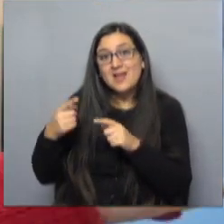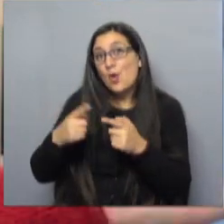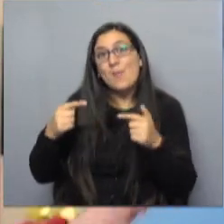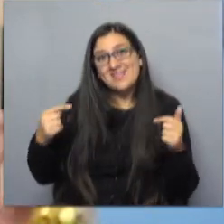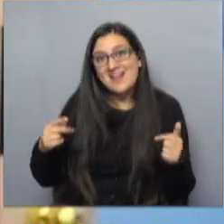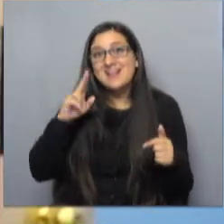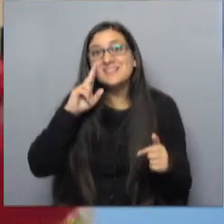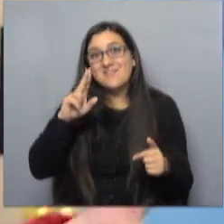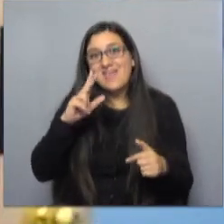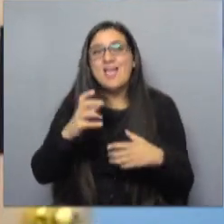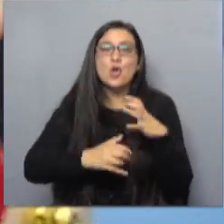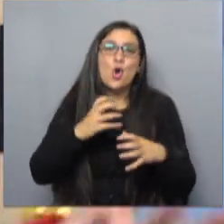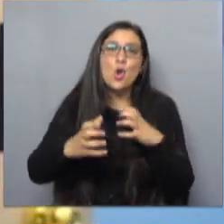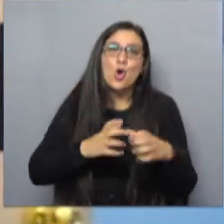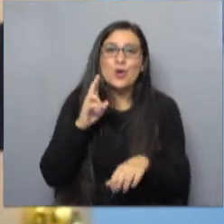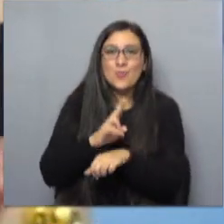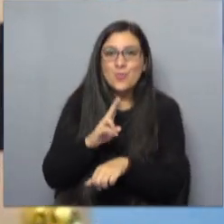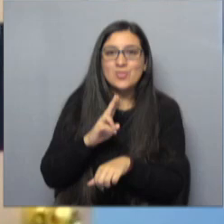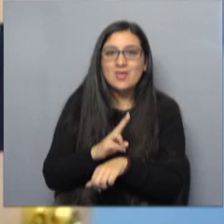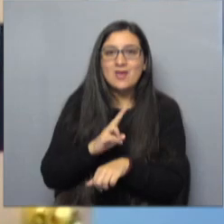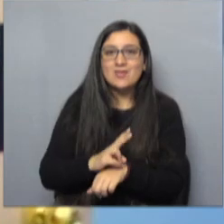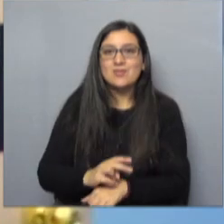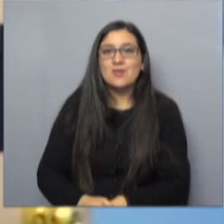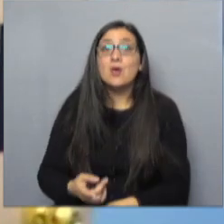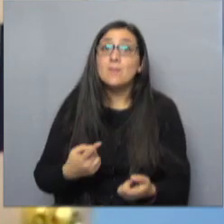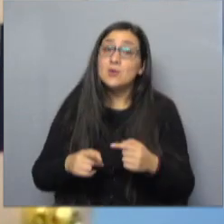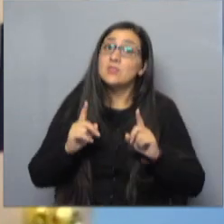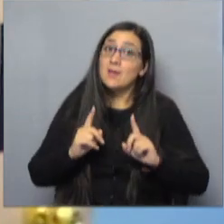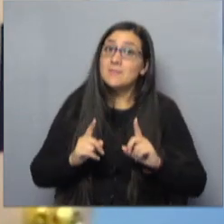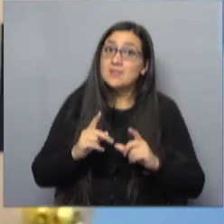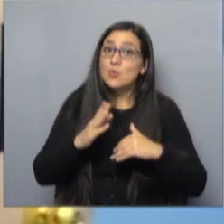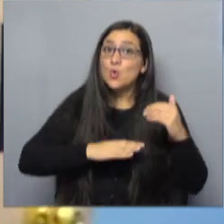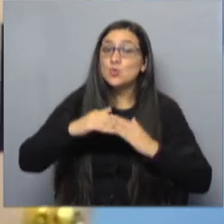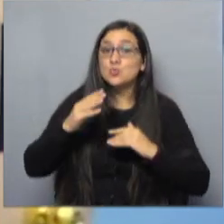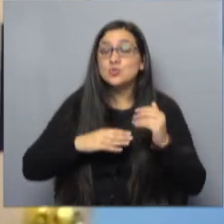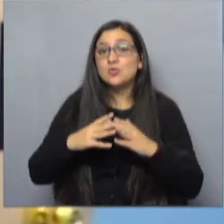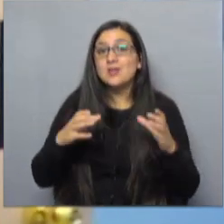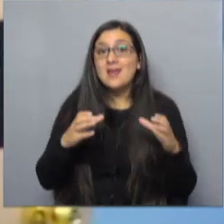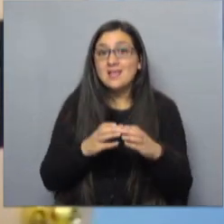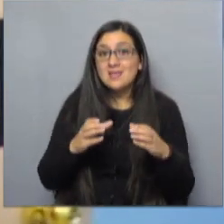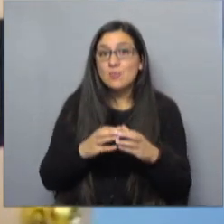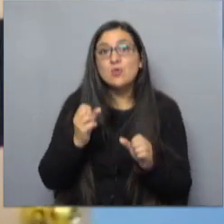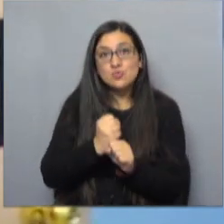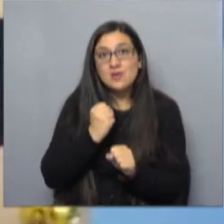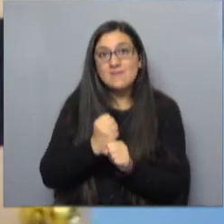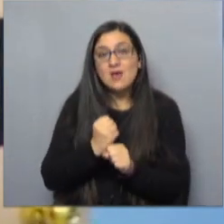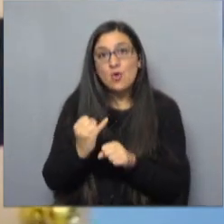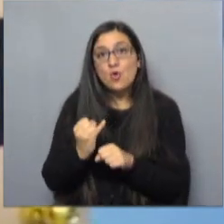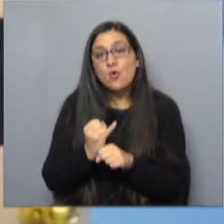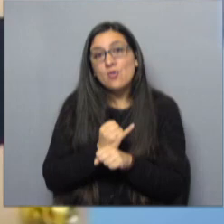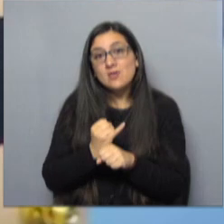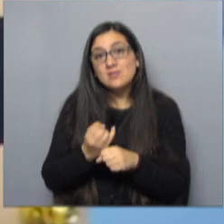material que se ve, el color, el cuidado, pero también estamos construyendo con el equipo y todo un trabajo